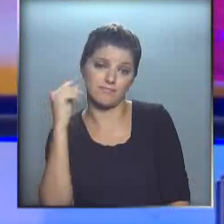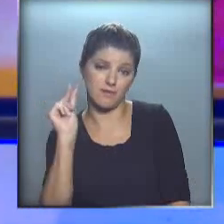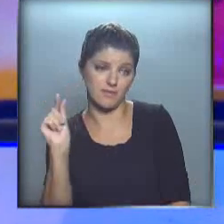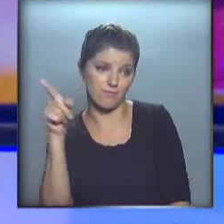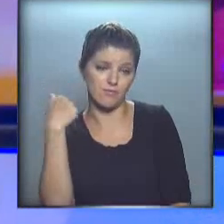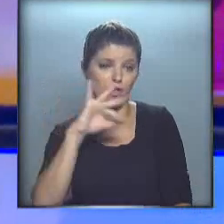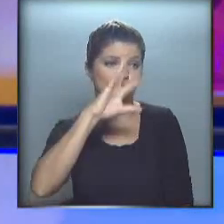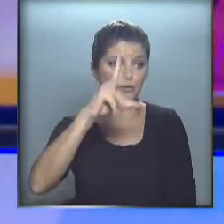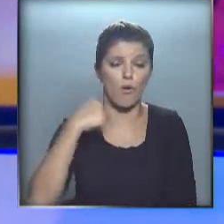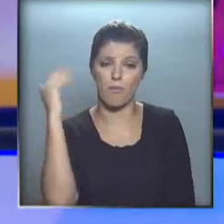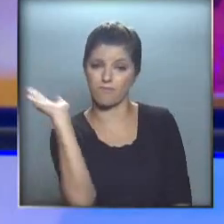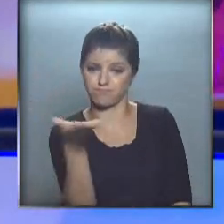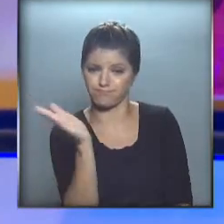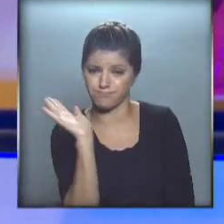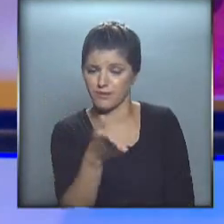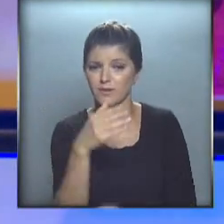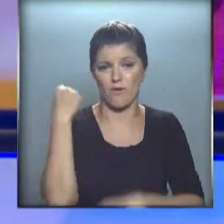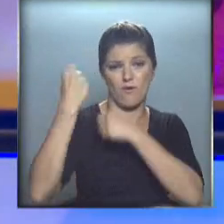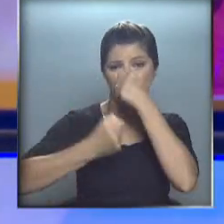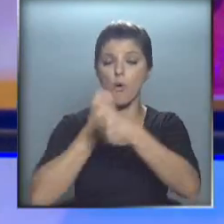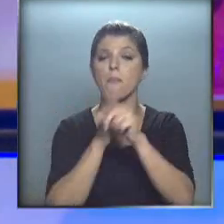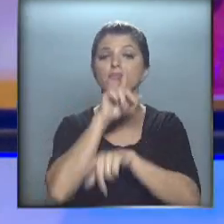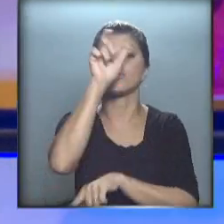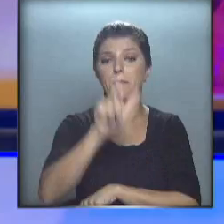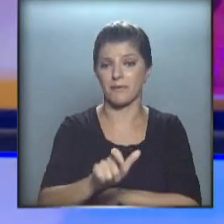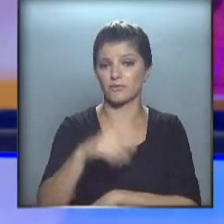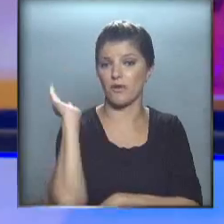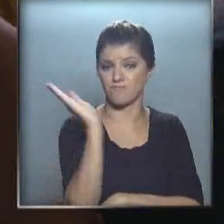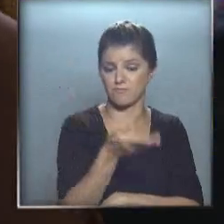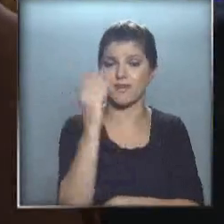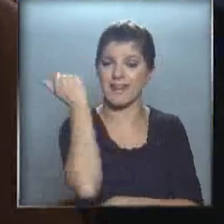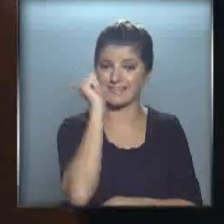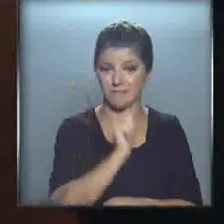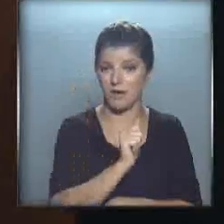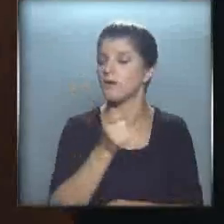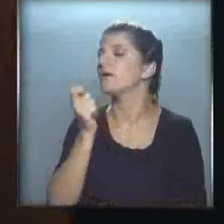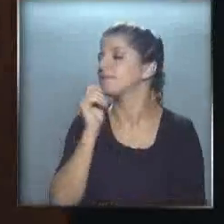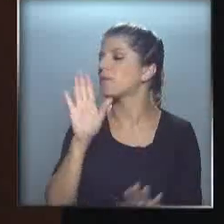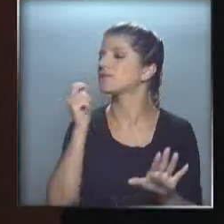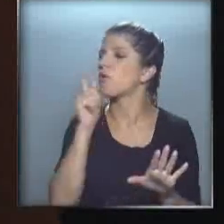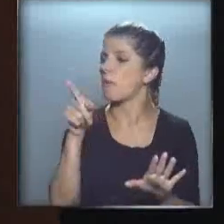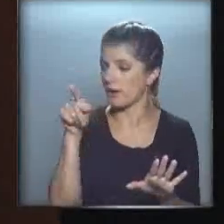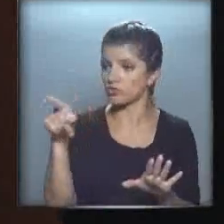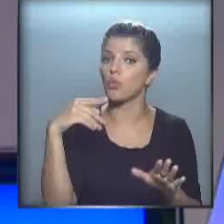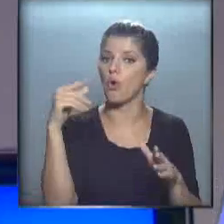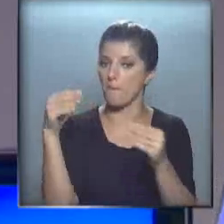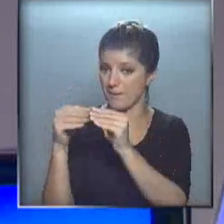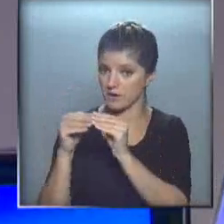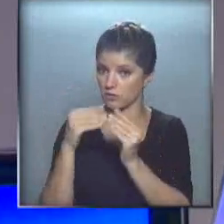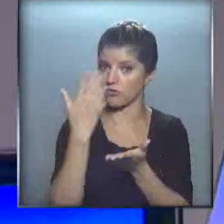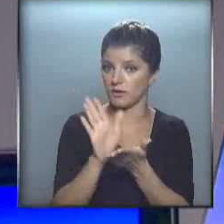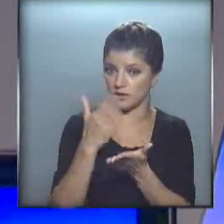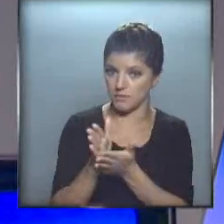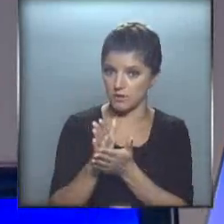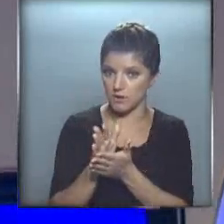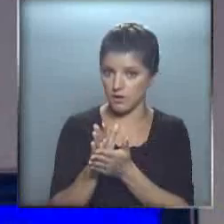robando, maltratando, hasta a veces lastimando a una persona. Claro, pero si vos ves que a un compañero tuyo le están discriminando o quizás llegan